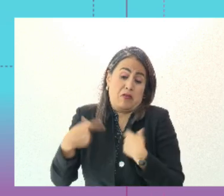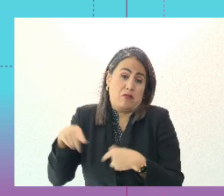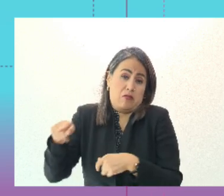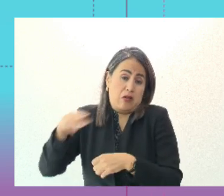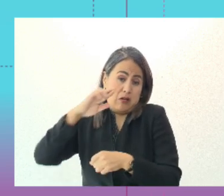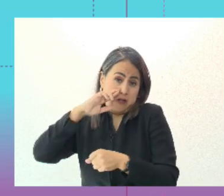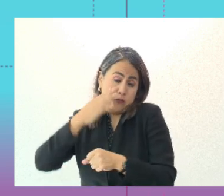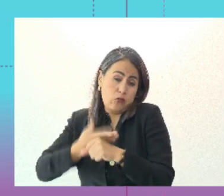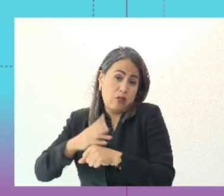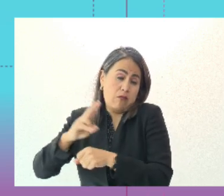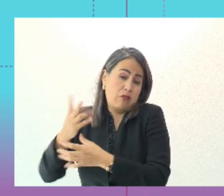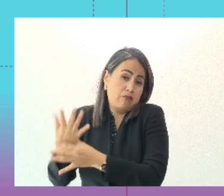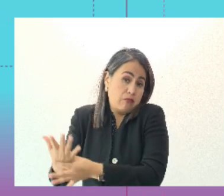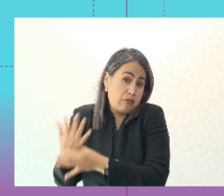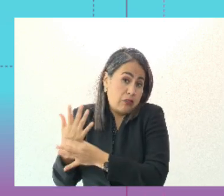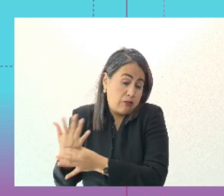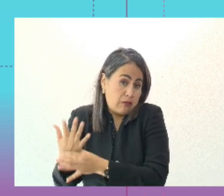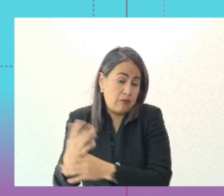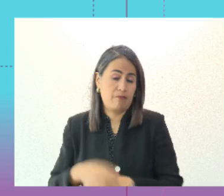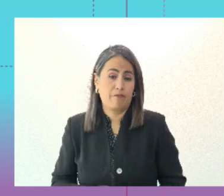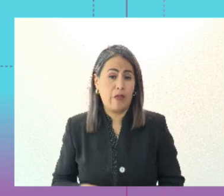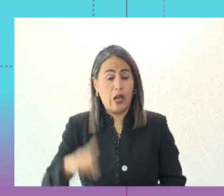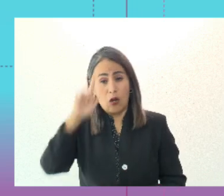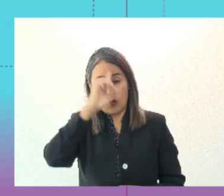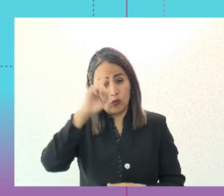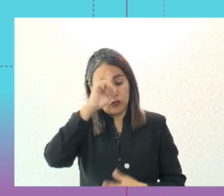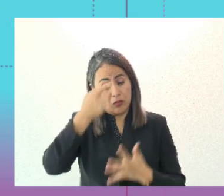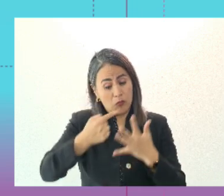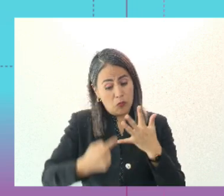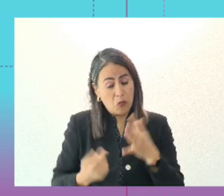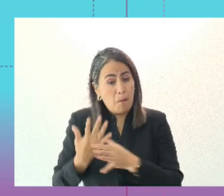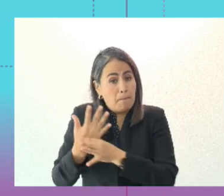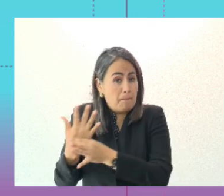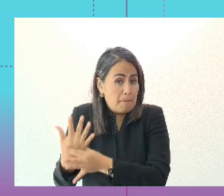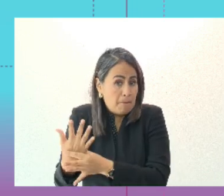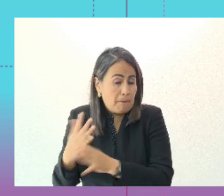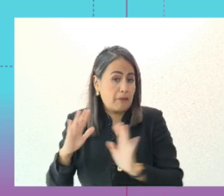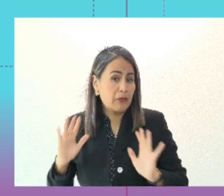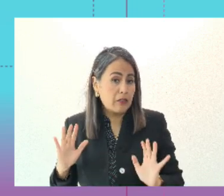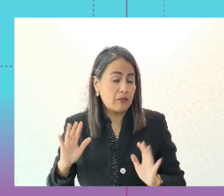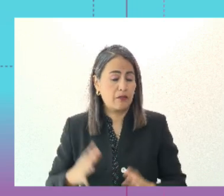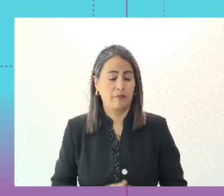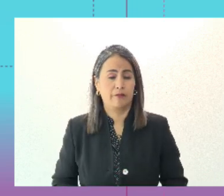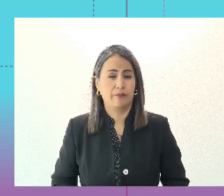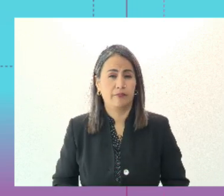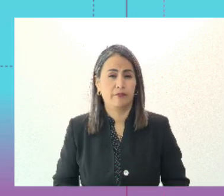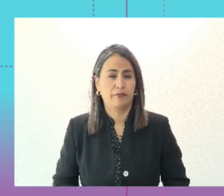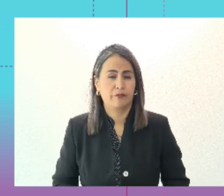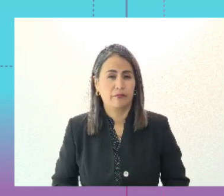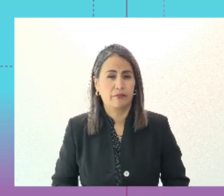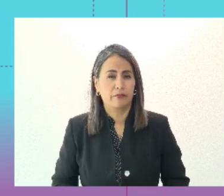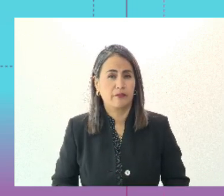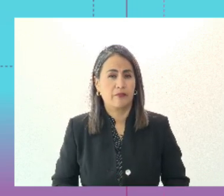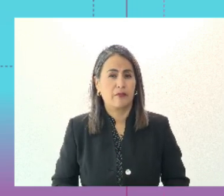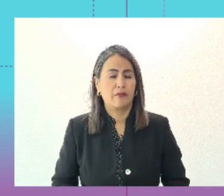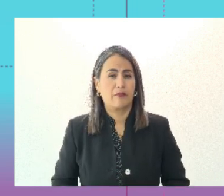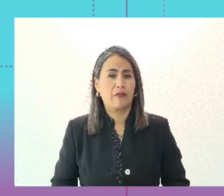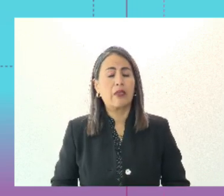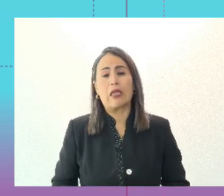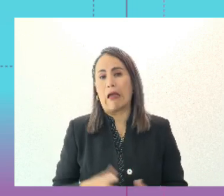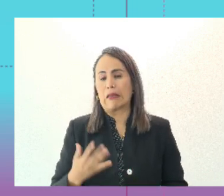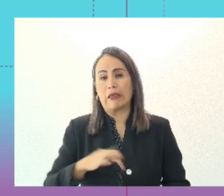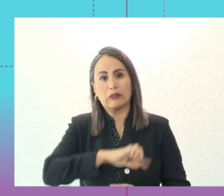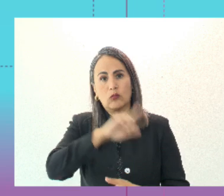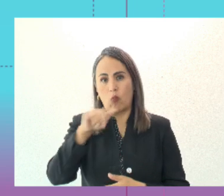dice la auditoría y la recomendación fue tal. Y entonces tuvimos un boom muy importante en el INEGI. Hoy en